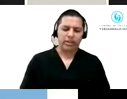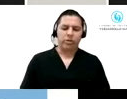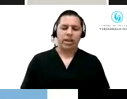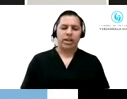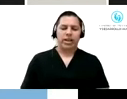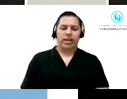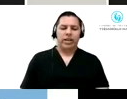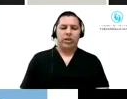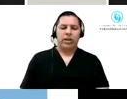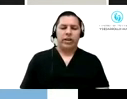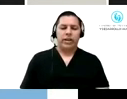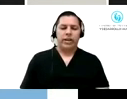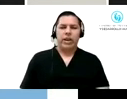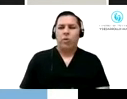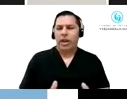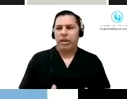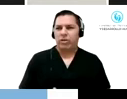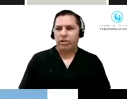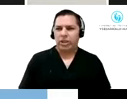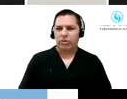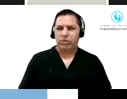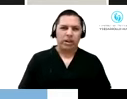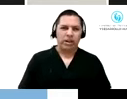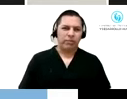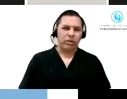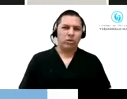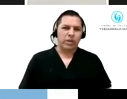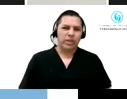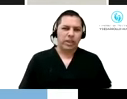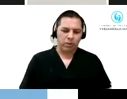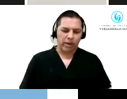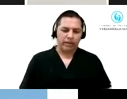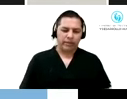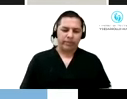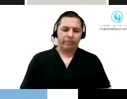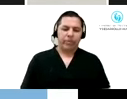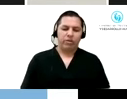niños en escuela. ¿Qué juegan los niños en escuela? Los hombres, ¿qué